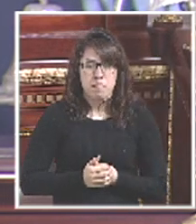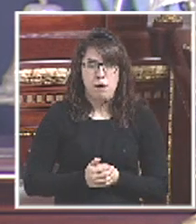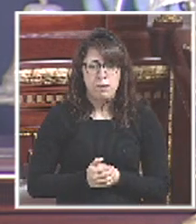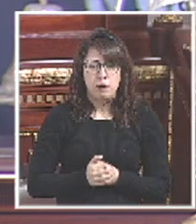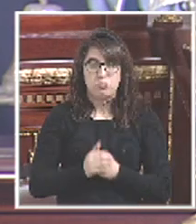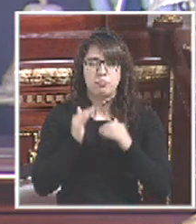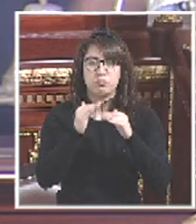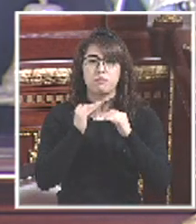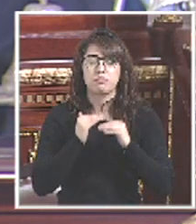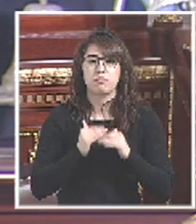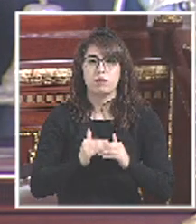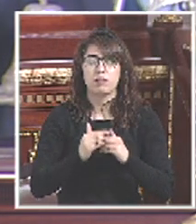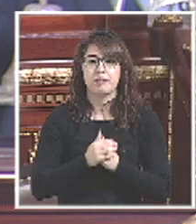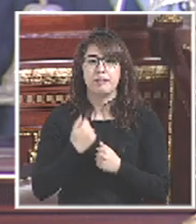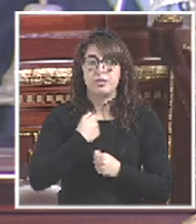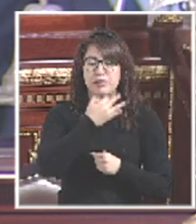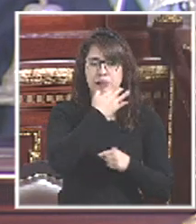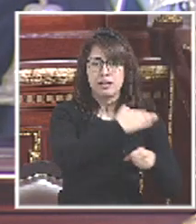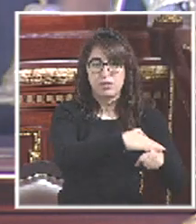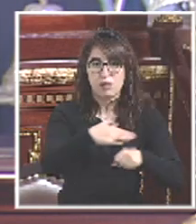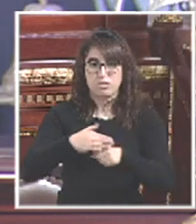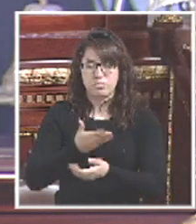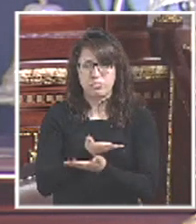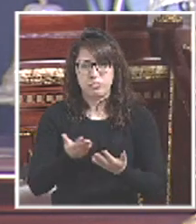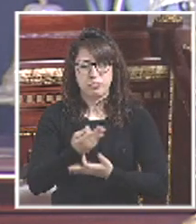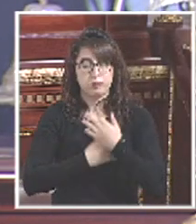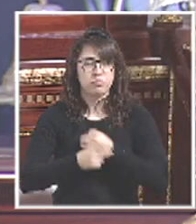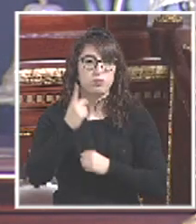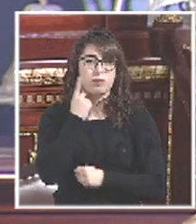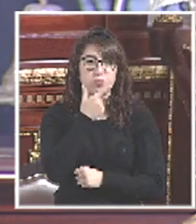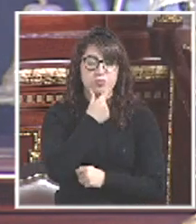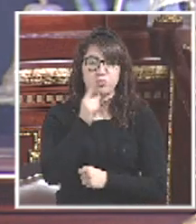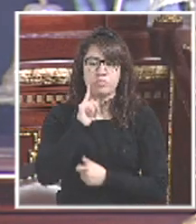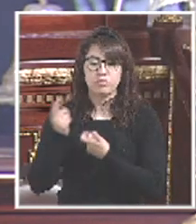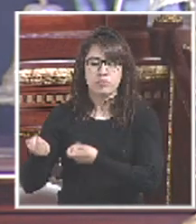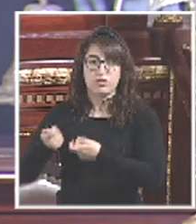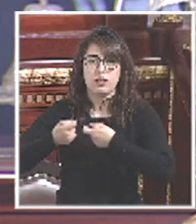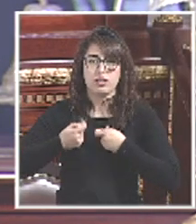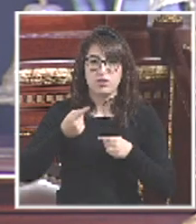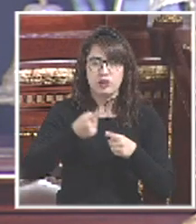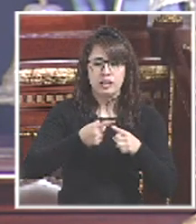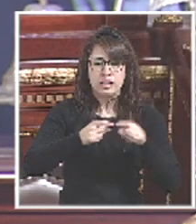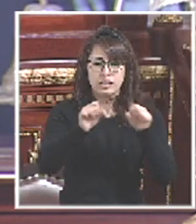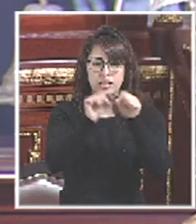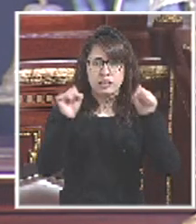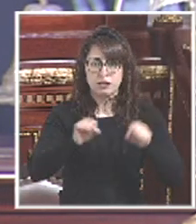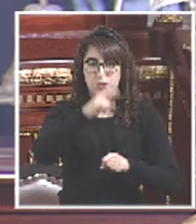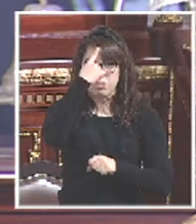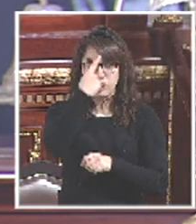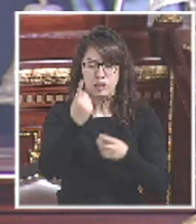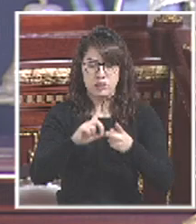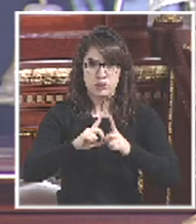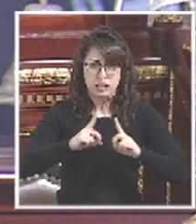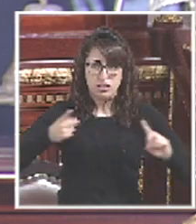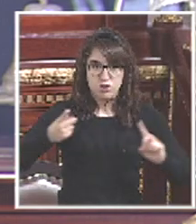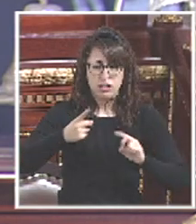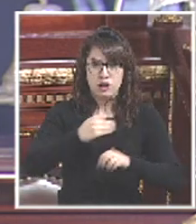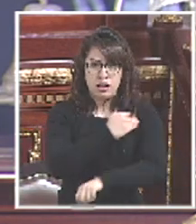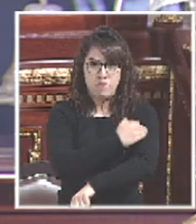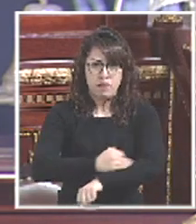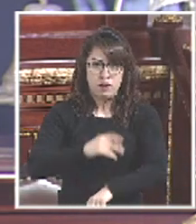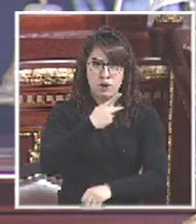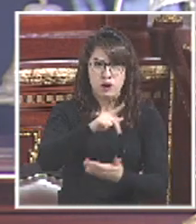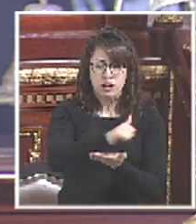Esta presidencia informa a la Comisión Permanente de este Congreso de la Ciudad de México que se recibió por parte del Sistema para el Desarrollo Integral de la Familia de la